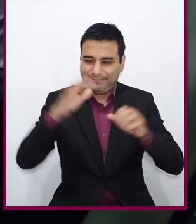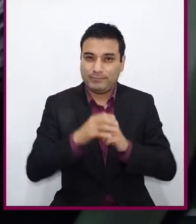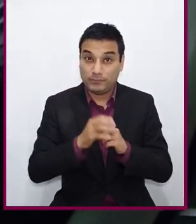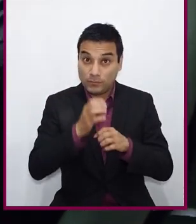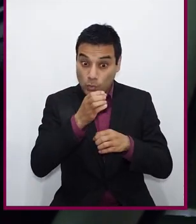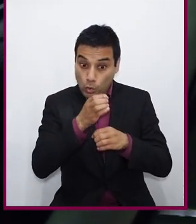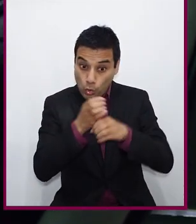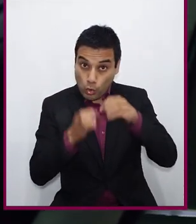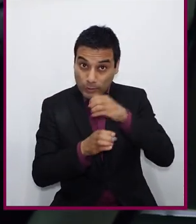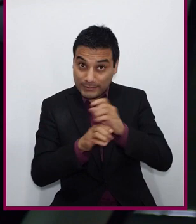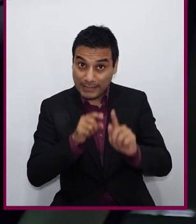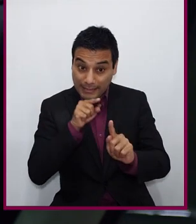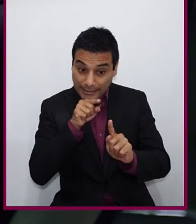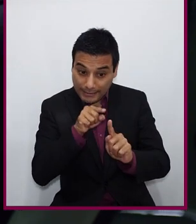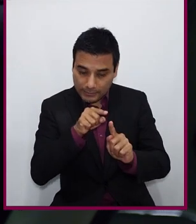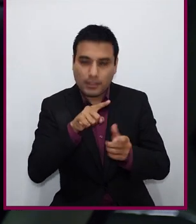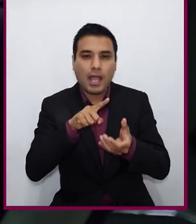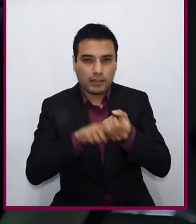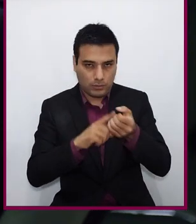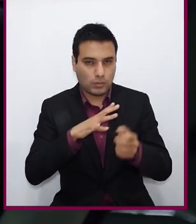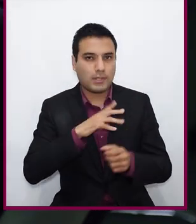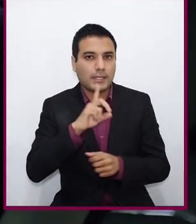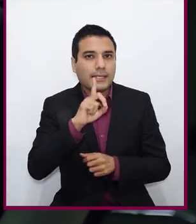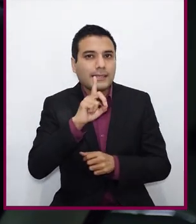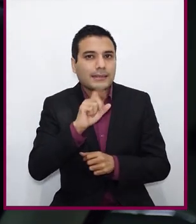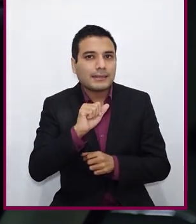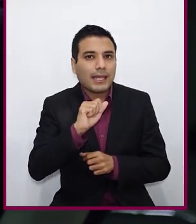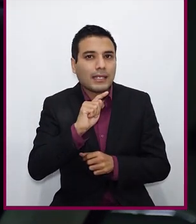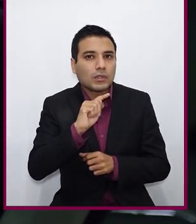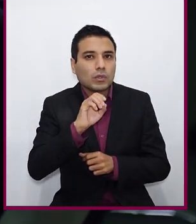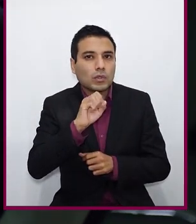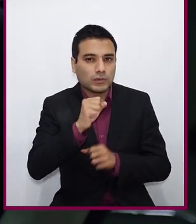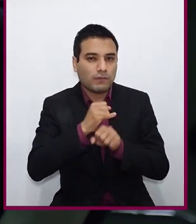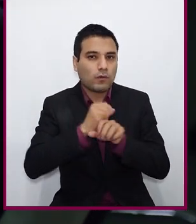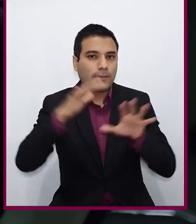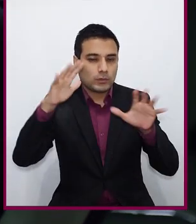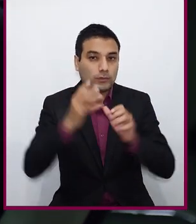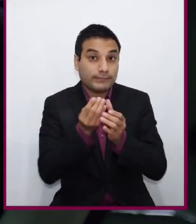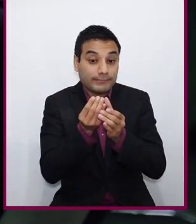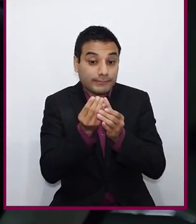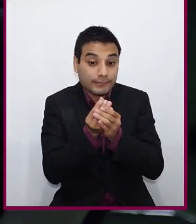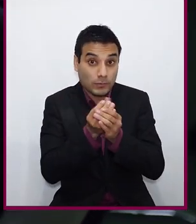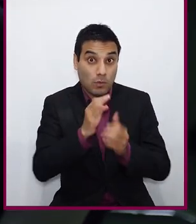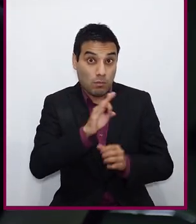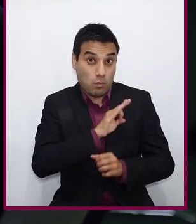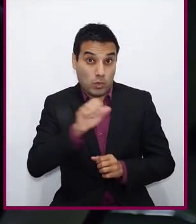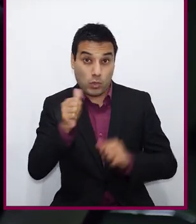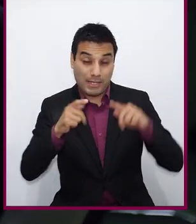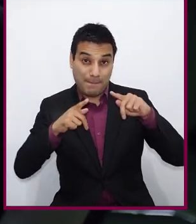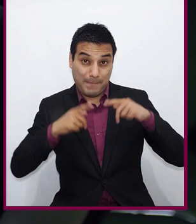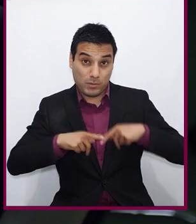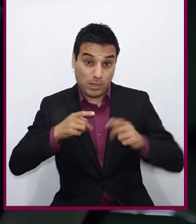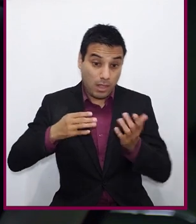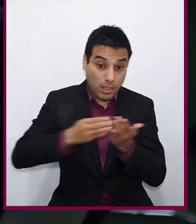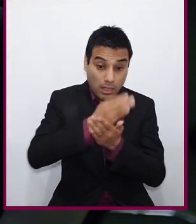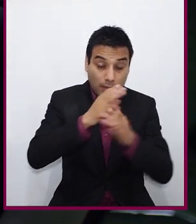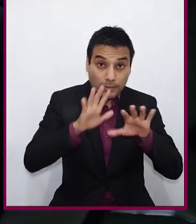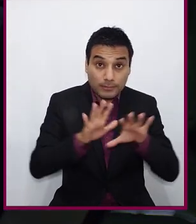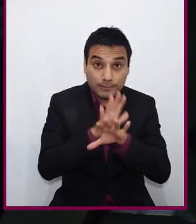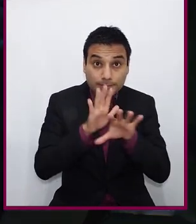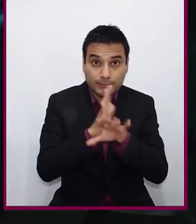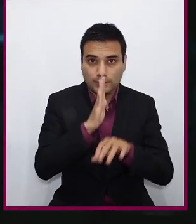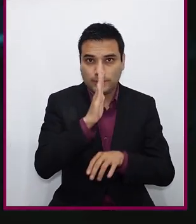ya encontré algo sobre el concepto de abstracción está muy relacionado con el anterior porque implica que la clase debe representar las